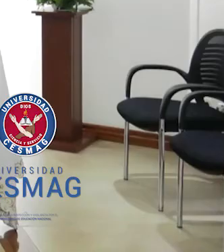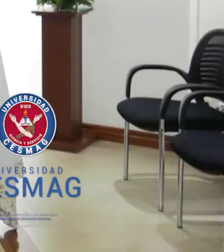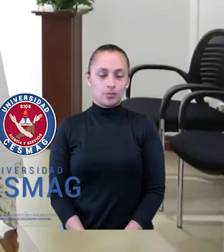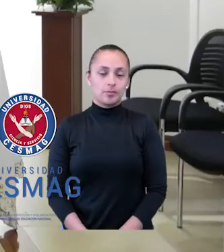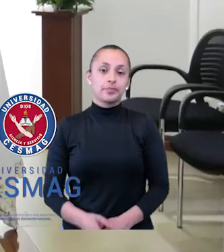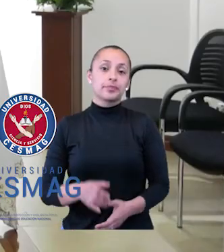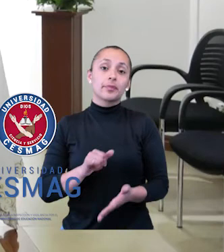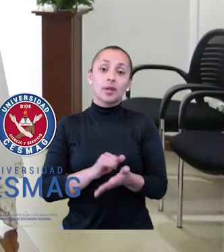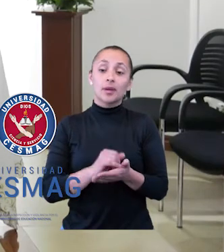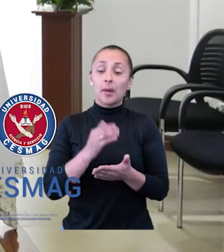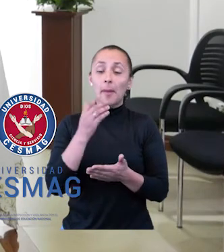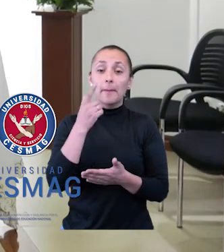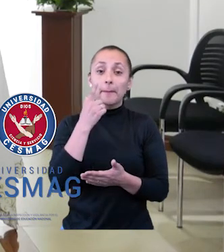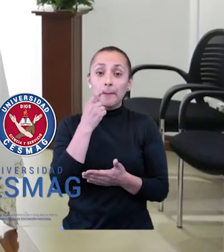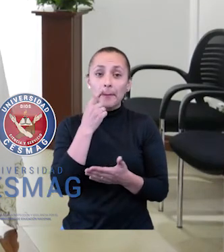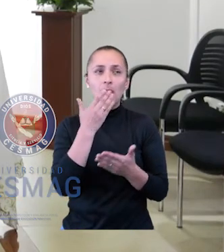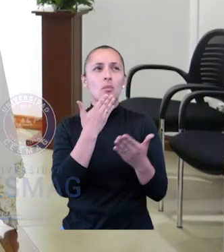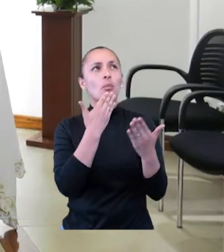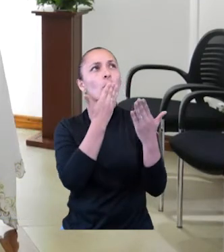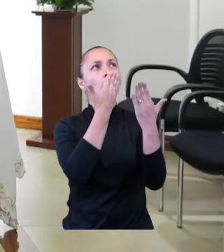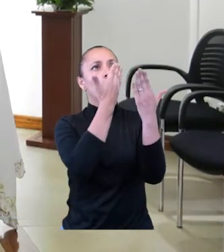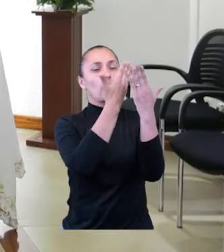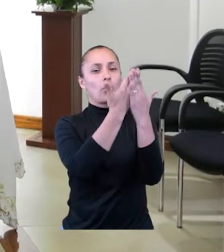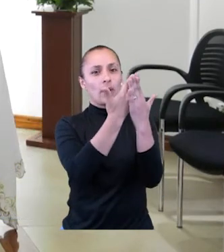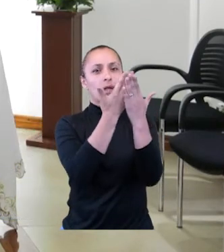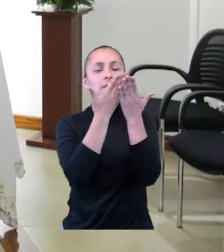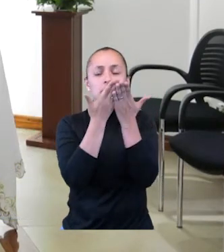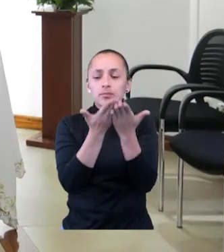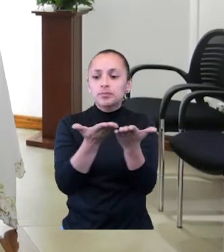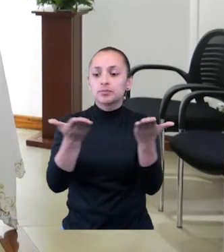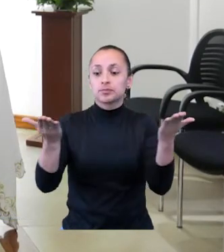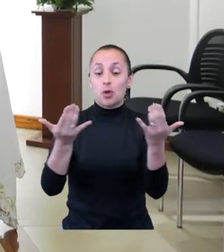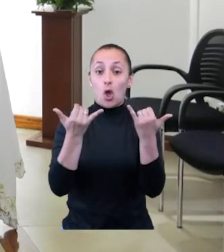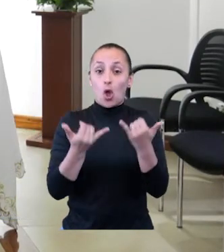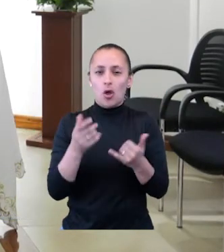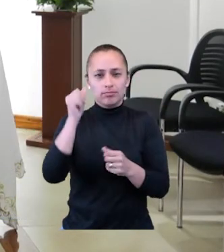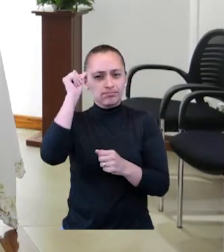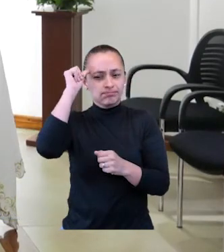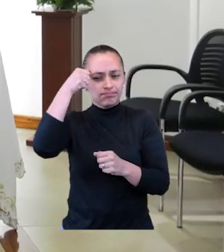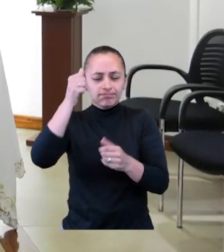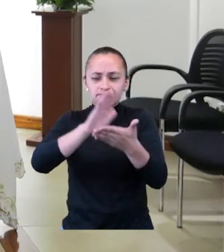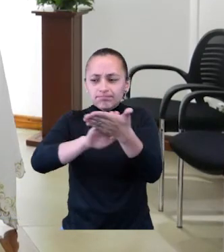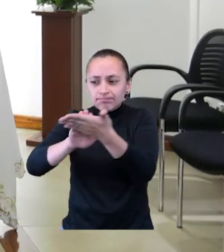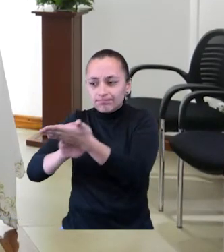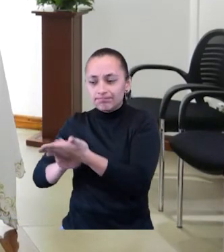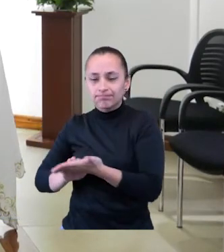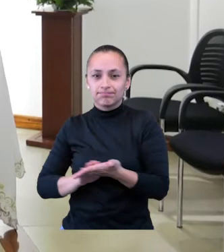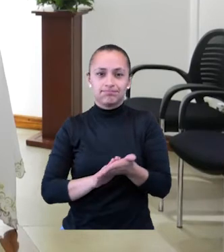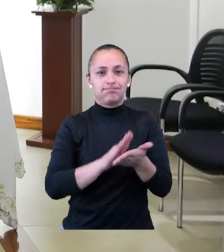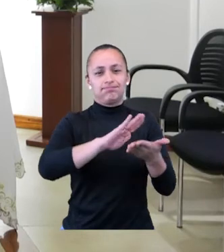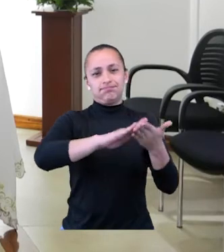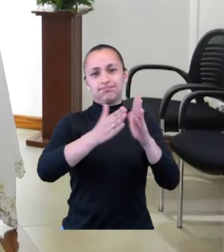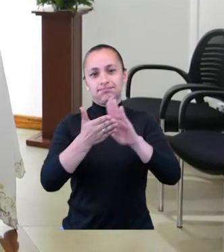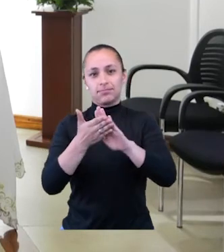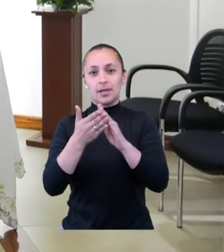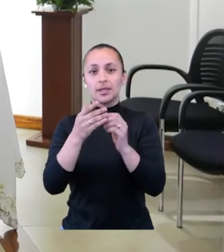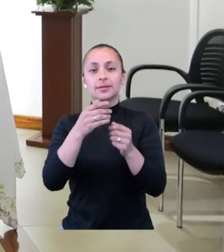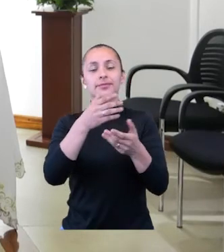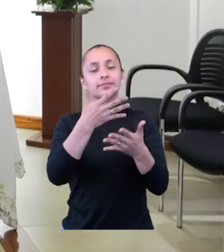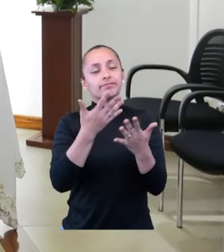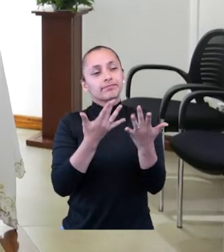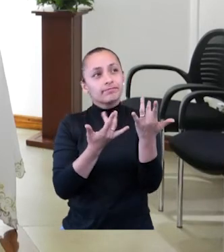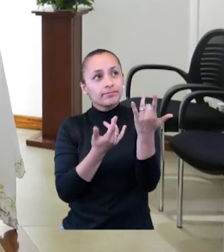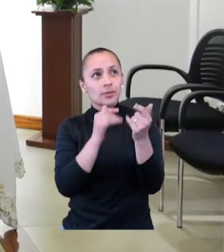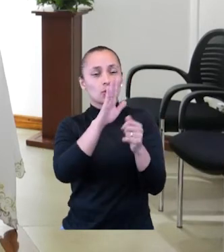y celebramos ahora el memorial de nuestra reconciliación y proclamamos la obra de tu amor